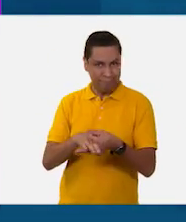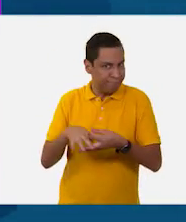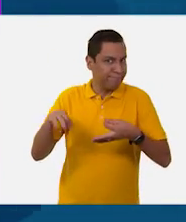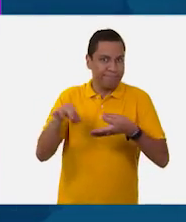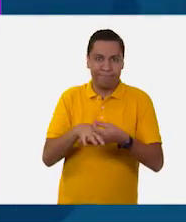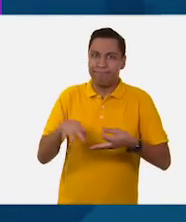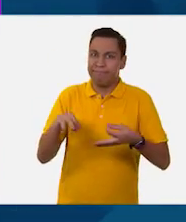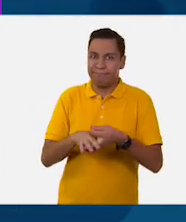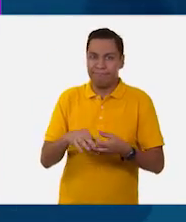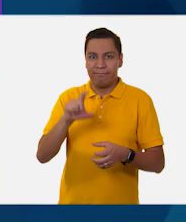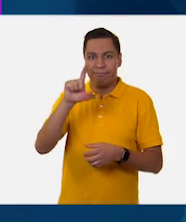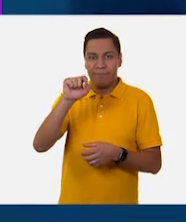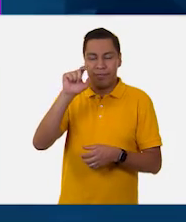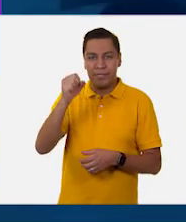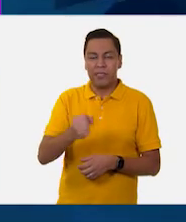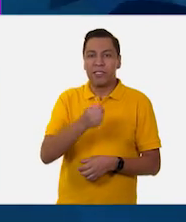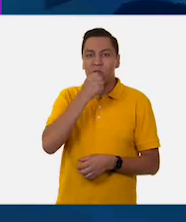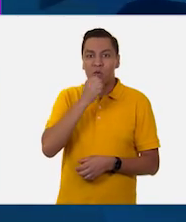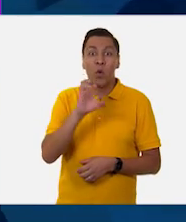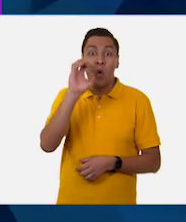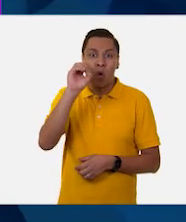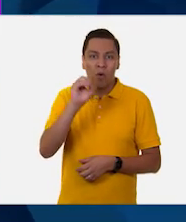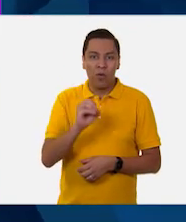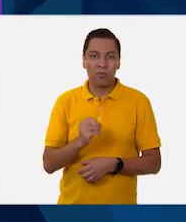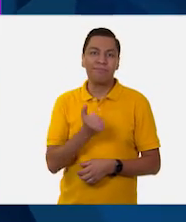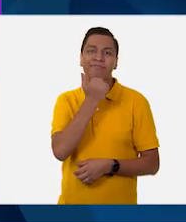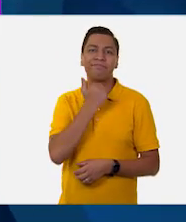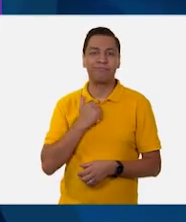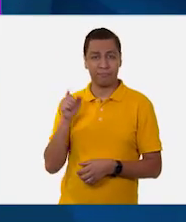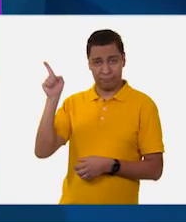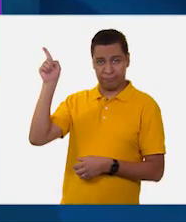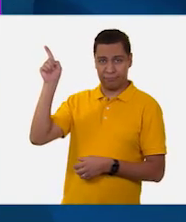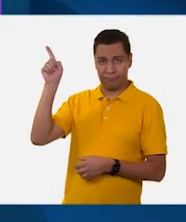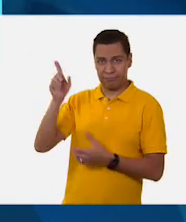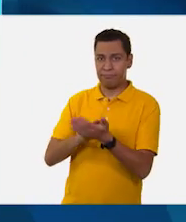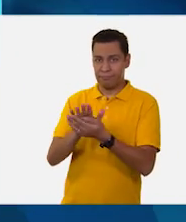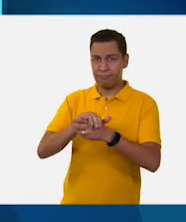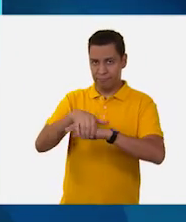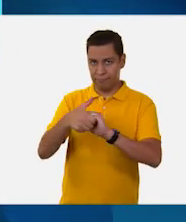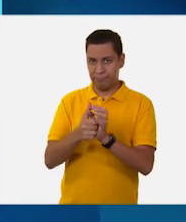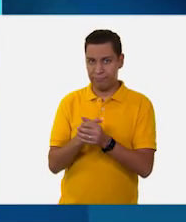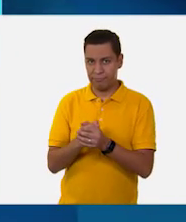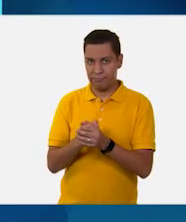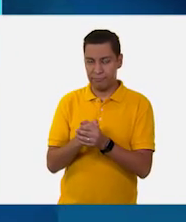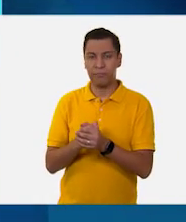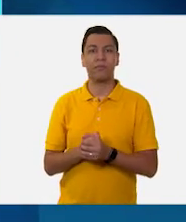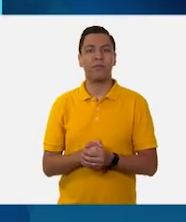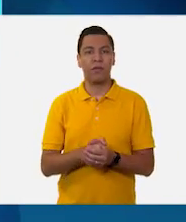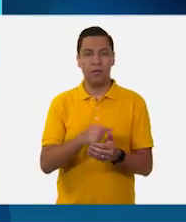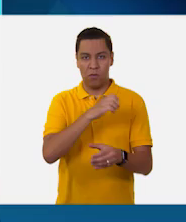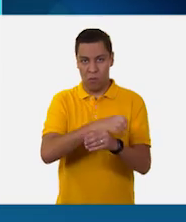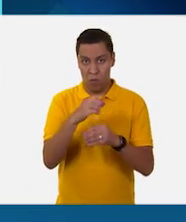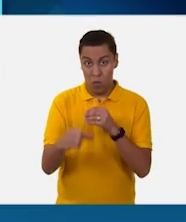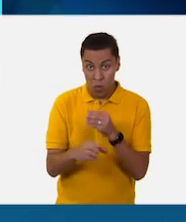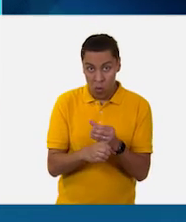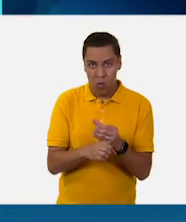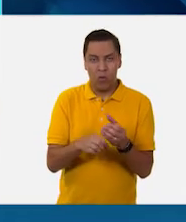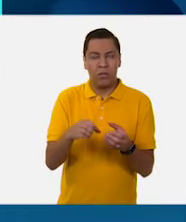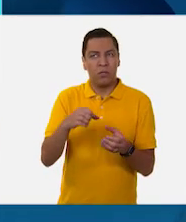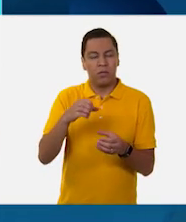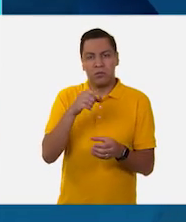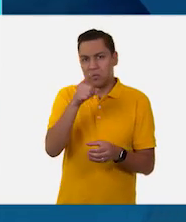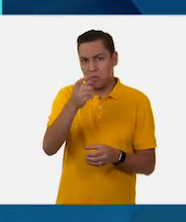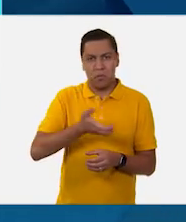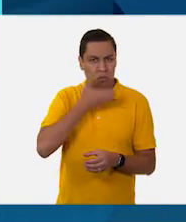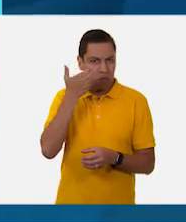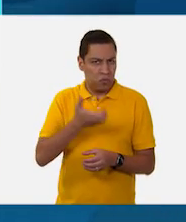durante 20 segundos o aplica desinfectante a base de agua y alcohol. Desinfecta las superficies de los objetos que